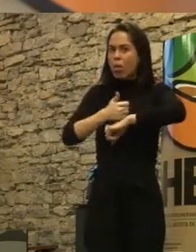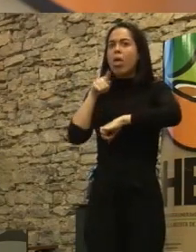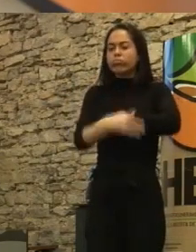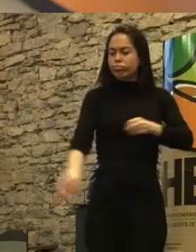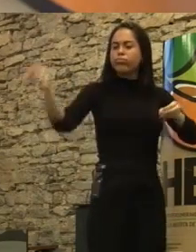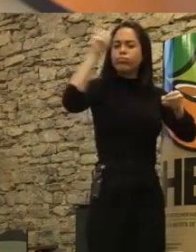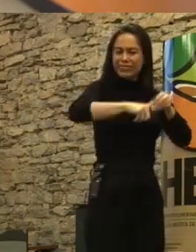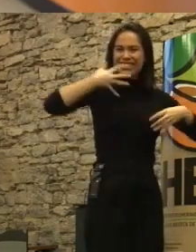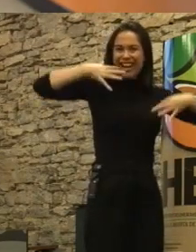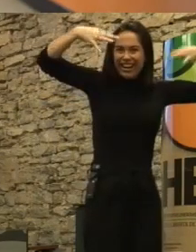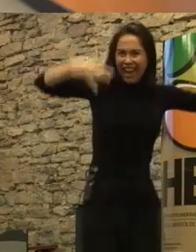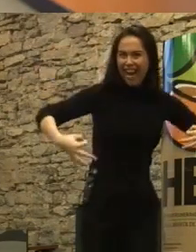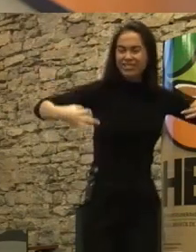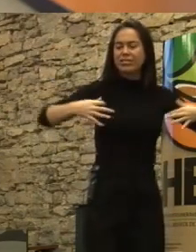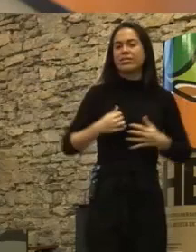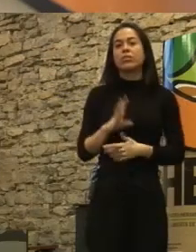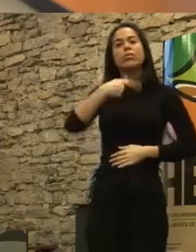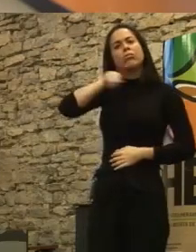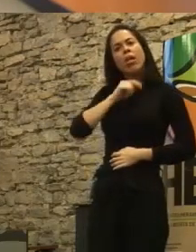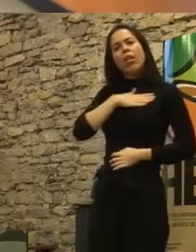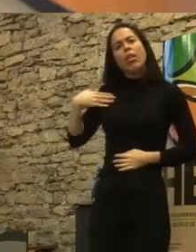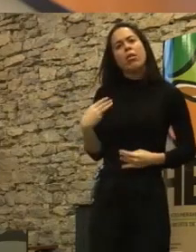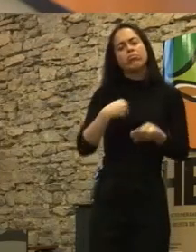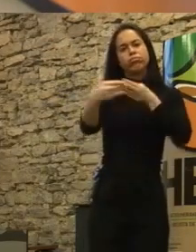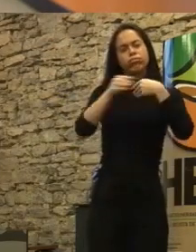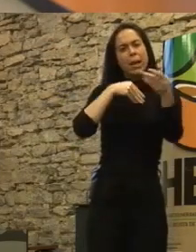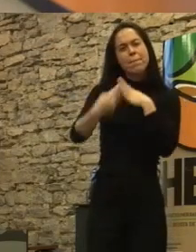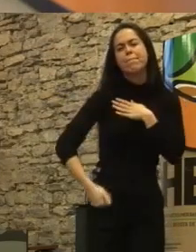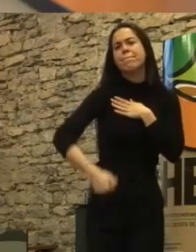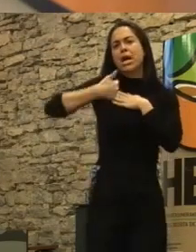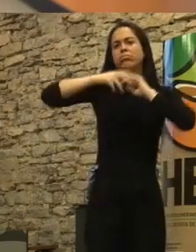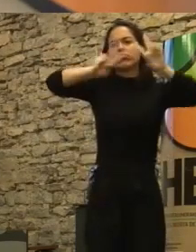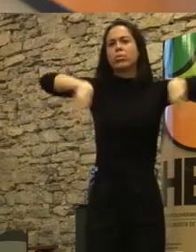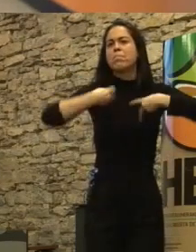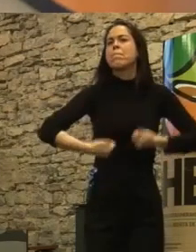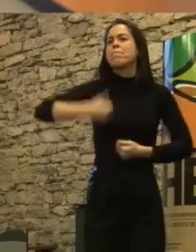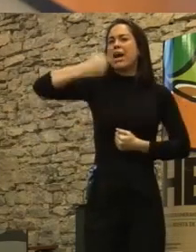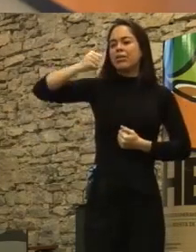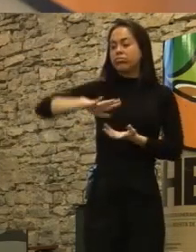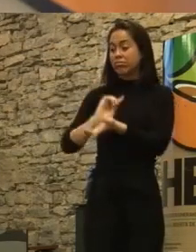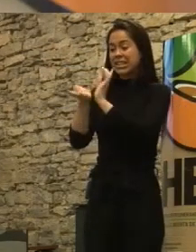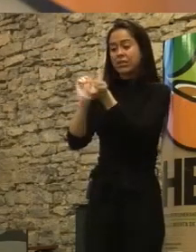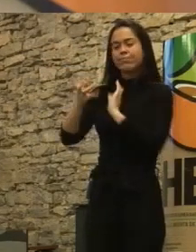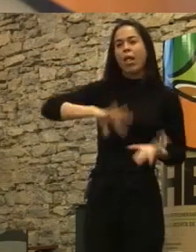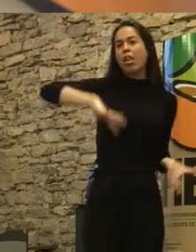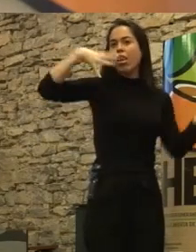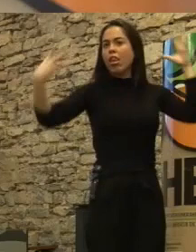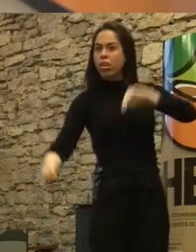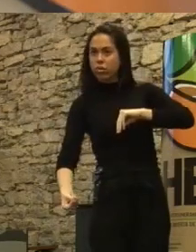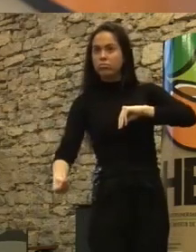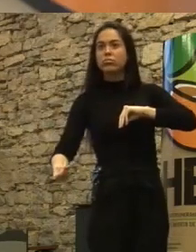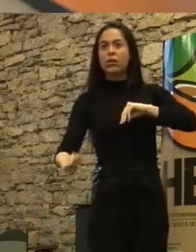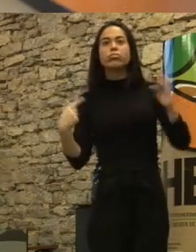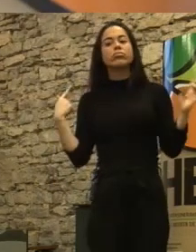municipales. Necesitamos un modelo más flexible e innovador que se adapte a los cambios y que motive a la corresponsabilidad ciudadana